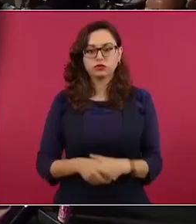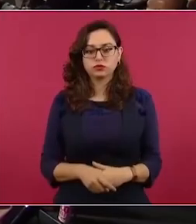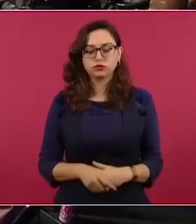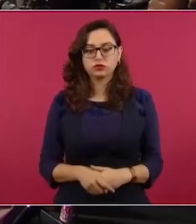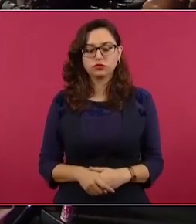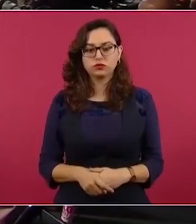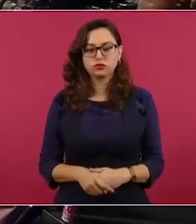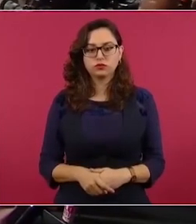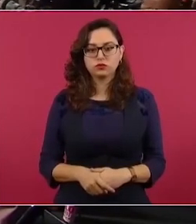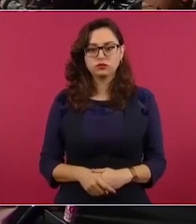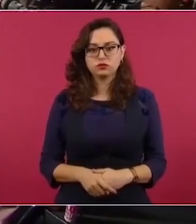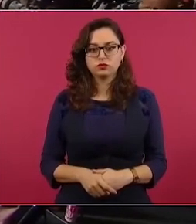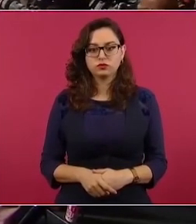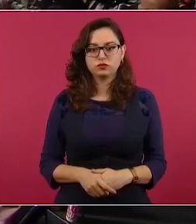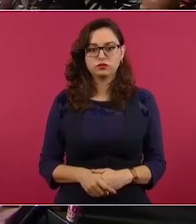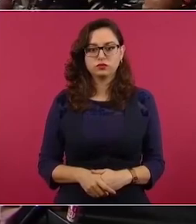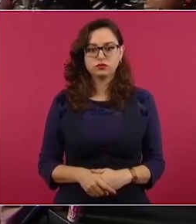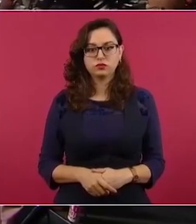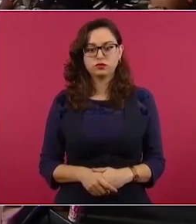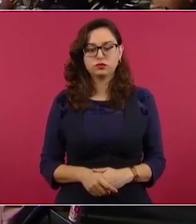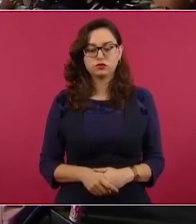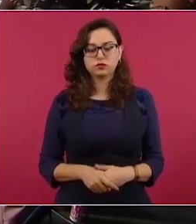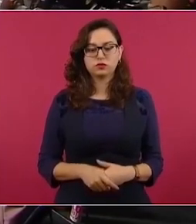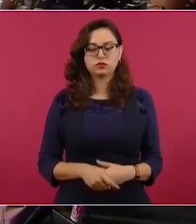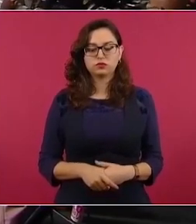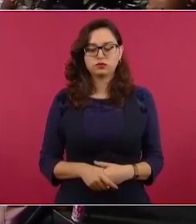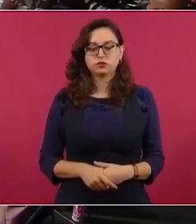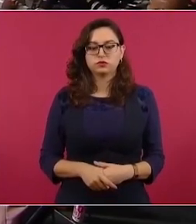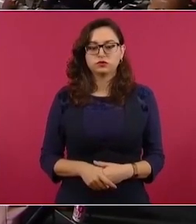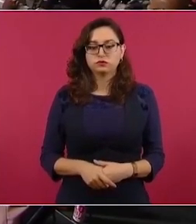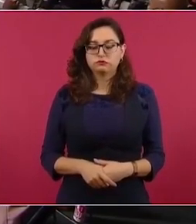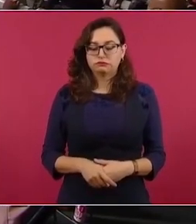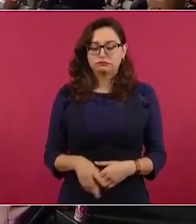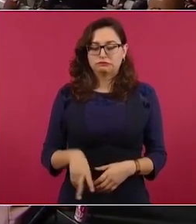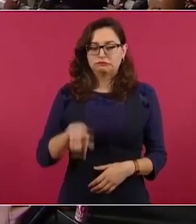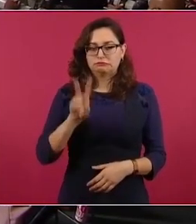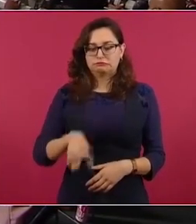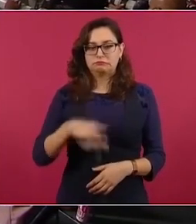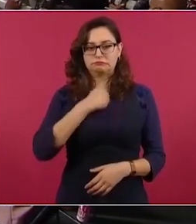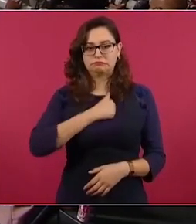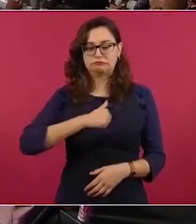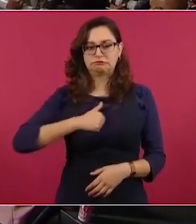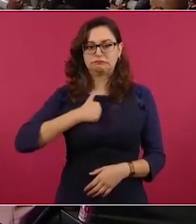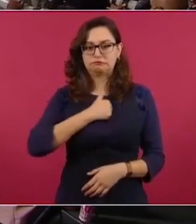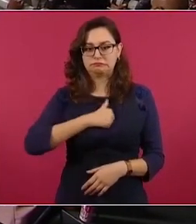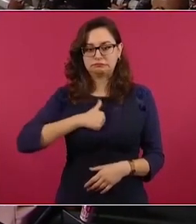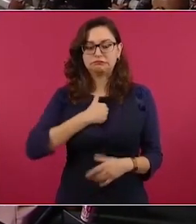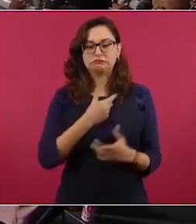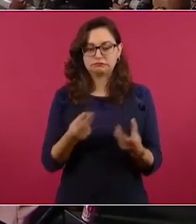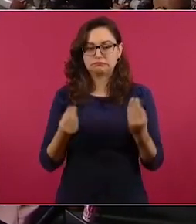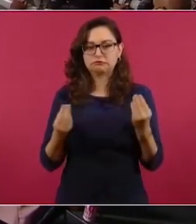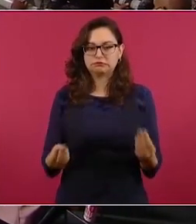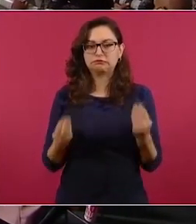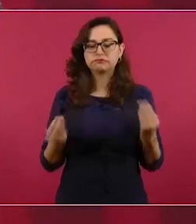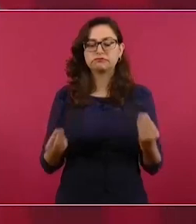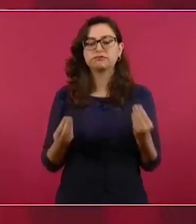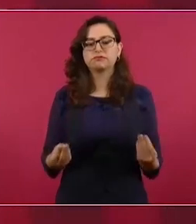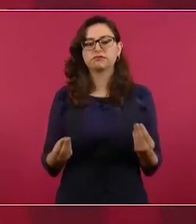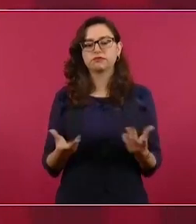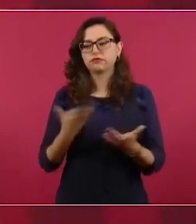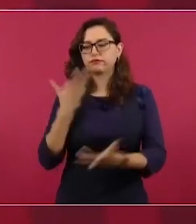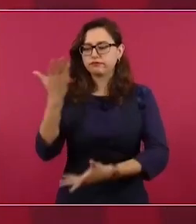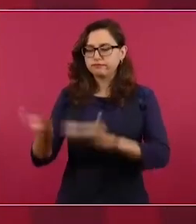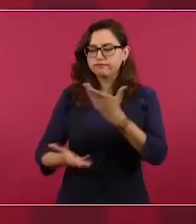Que lamentamos mucho lo sucedido y pues enviamos